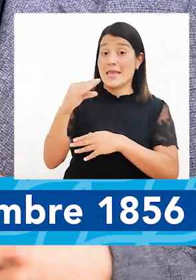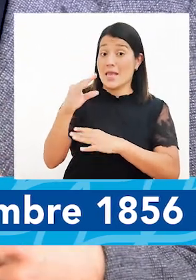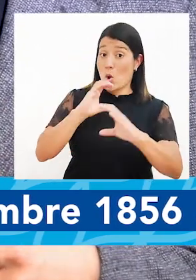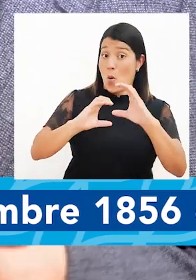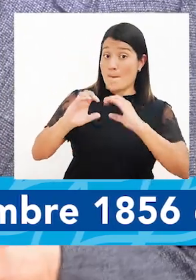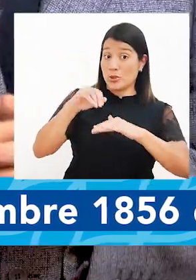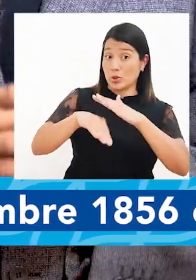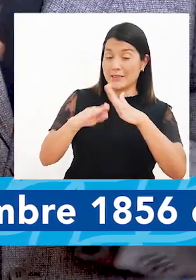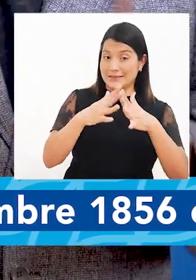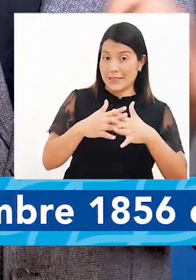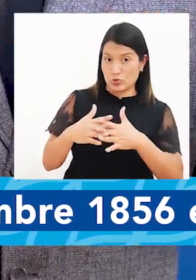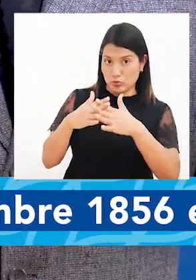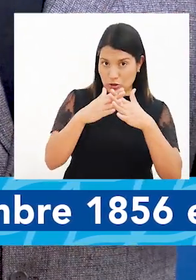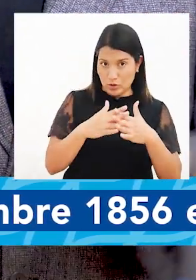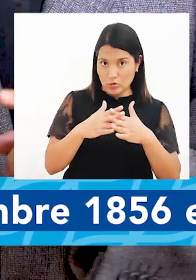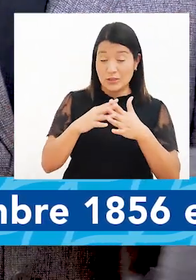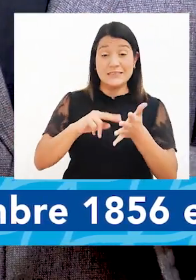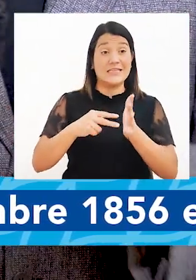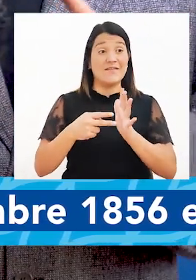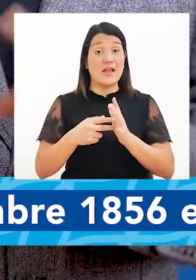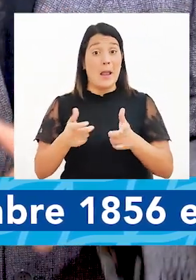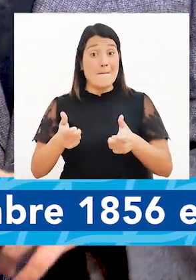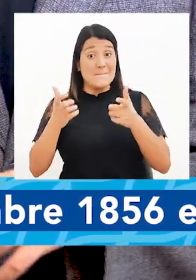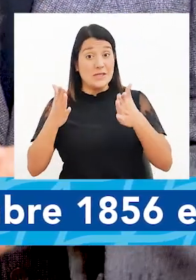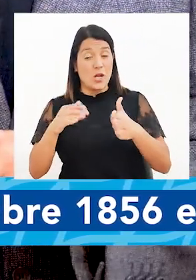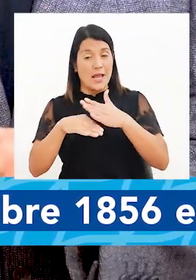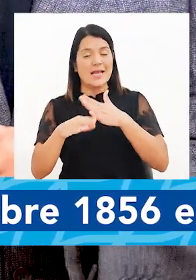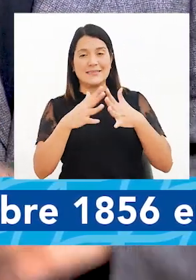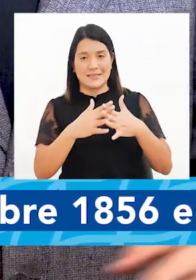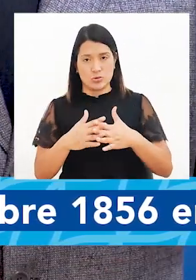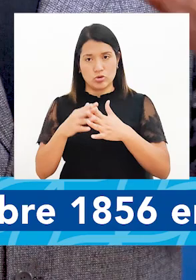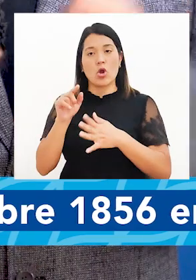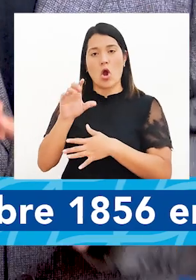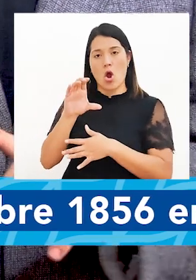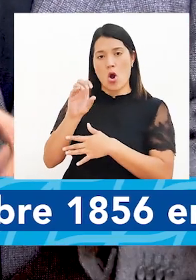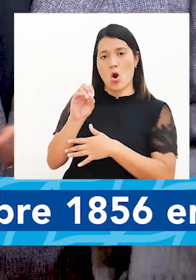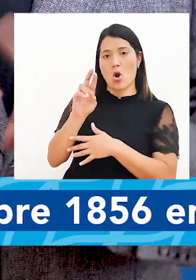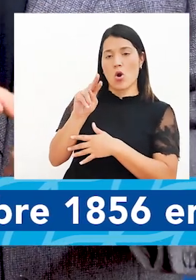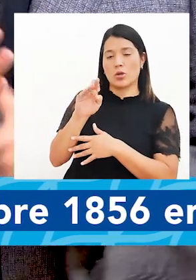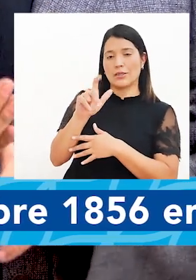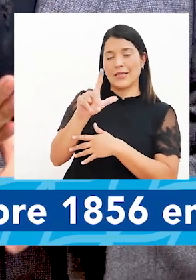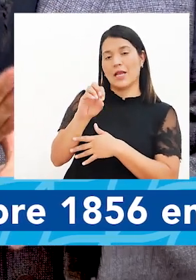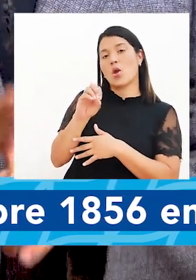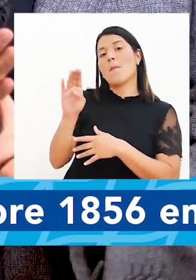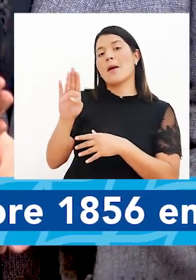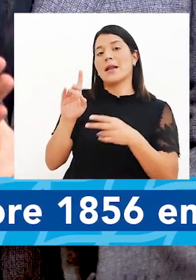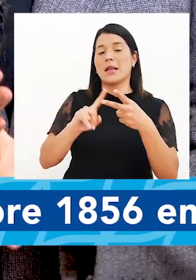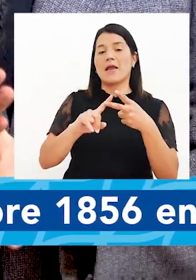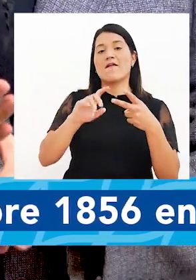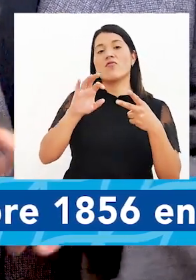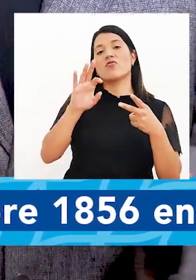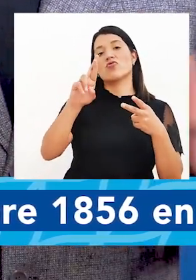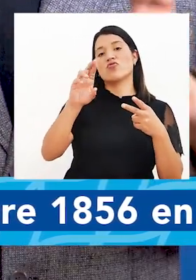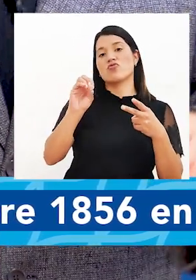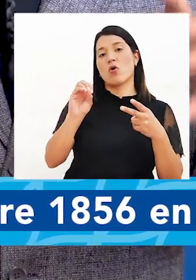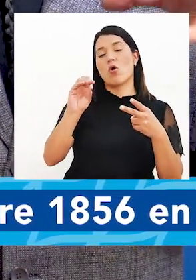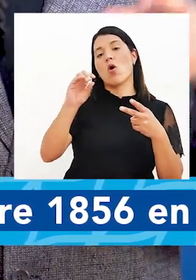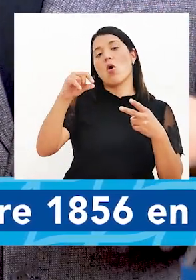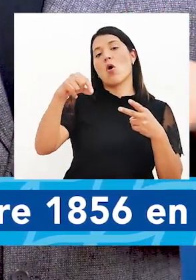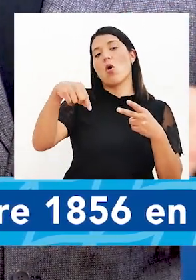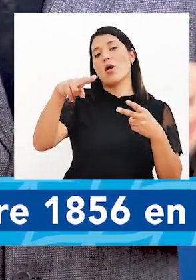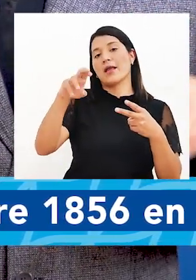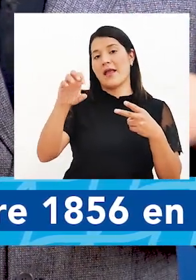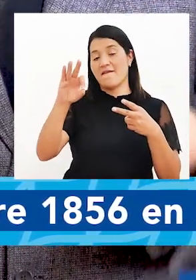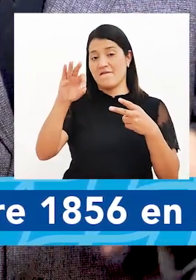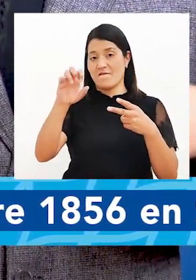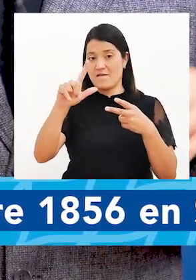comercio de los Estados Unidos. O sea, los grandes millonarios de Estados Unidos eran Cornelius Vanderbilt, Rockefeller y Morgan, posteriormente, ¿verdad? Entonces,